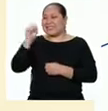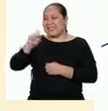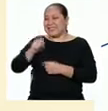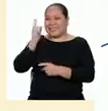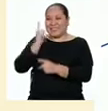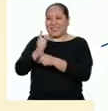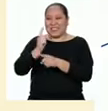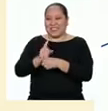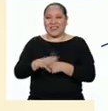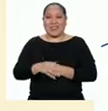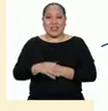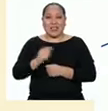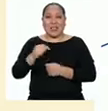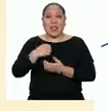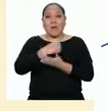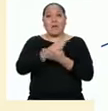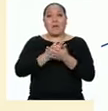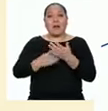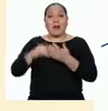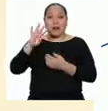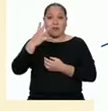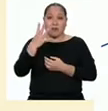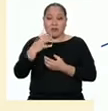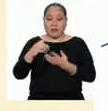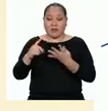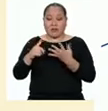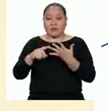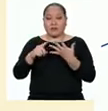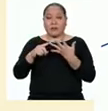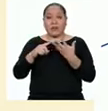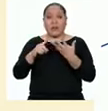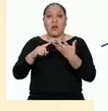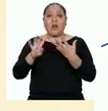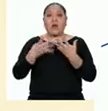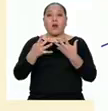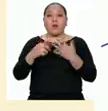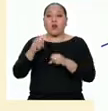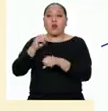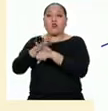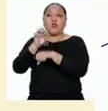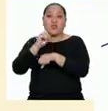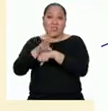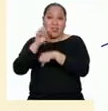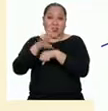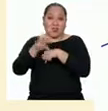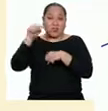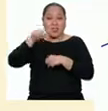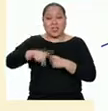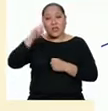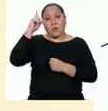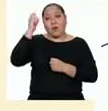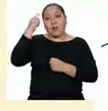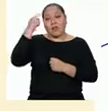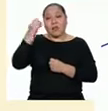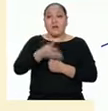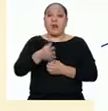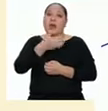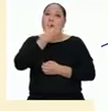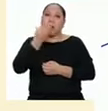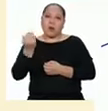Tocino. En la etapa 4 se hacen las recomendaciones de política pública, en caso haya recomendaciones para